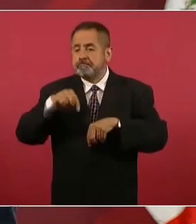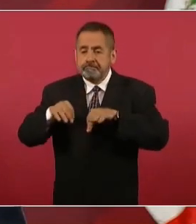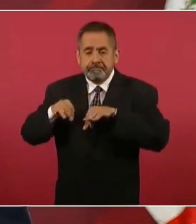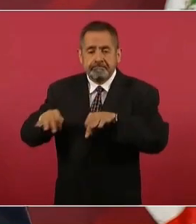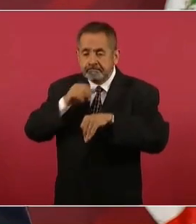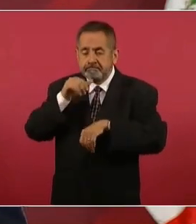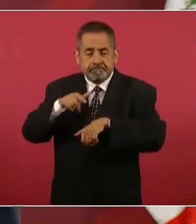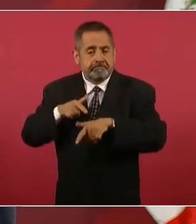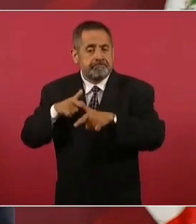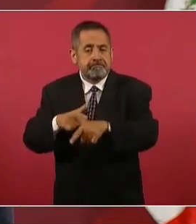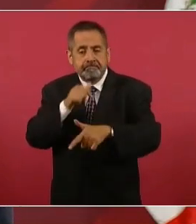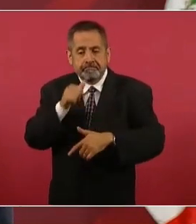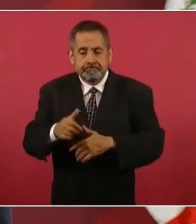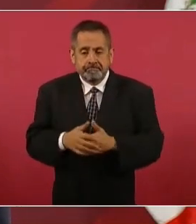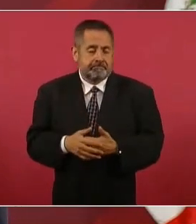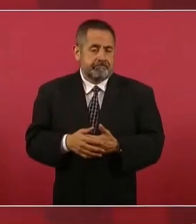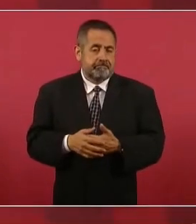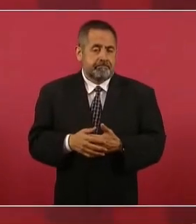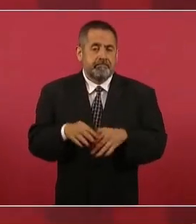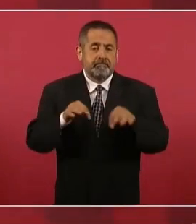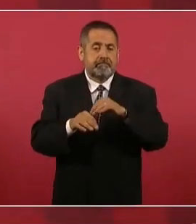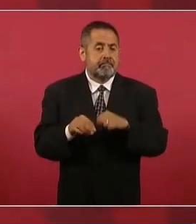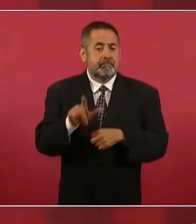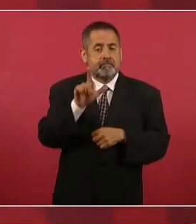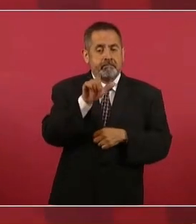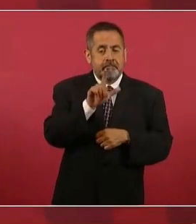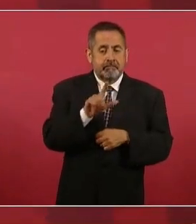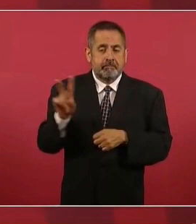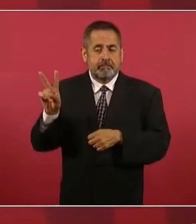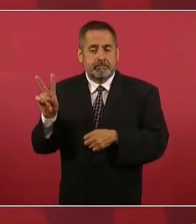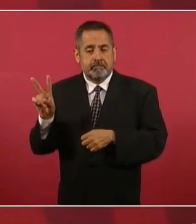y se trabaja de lunes a viernes.